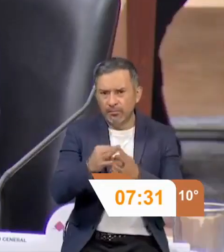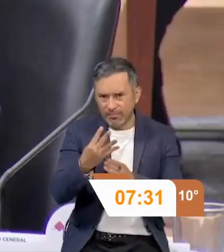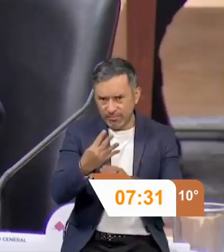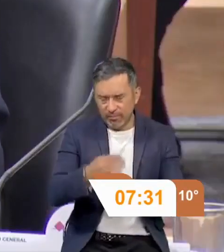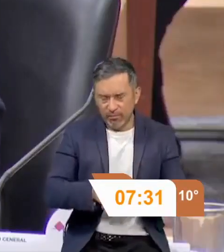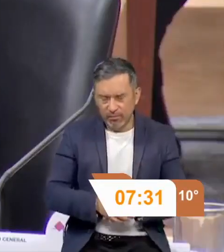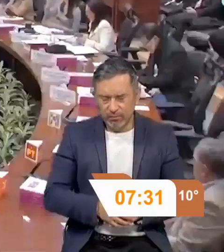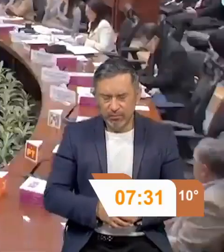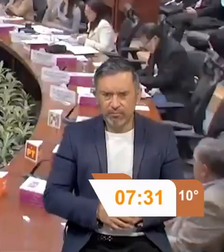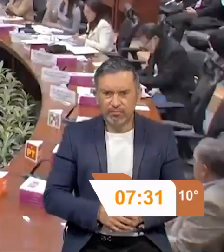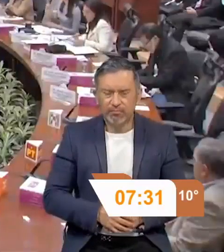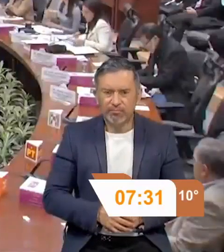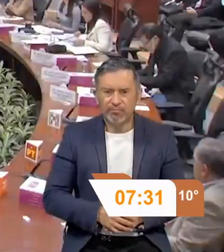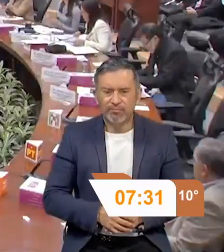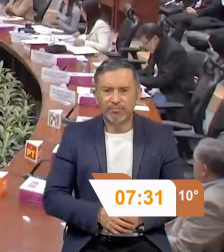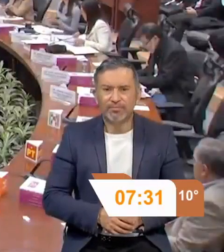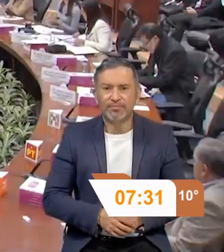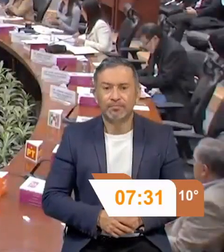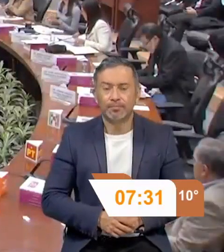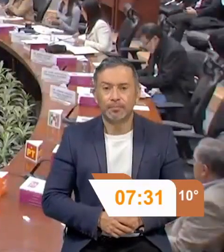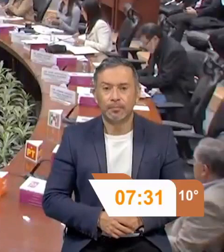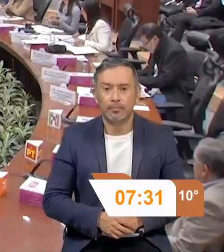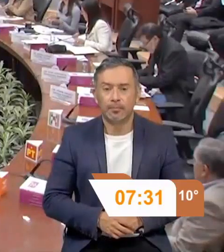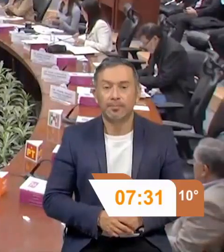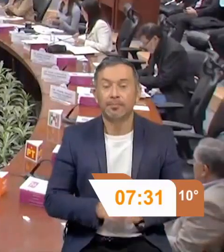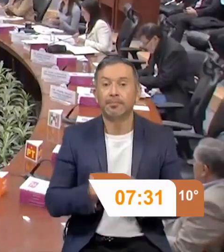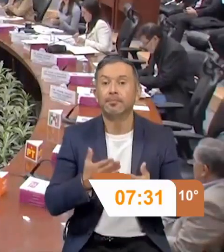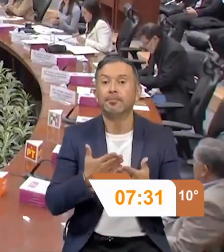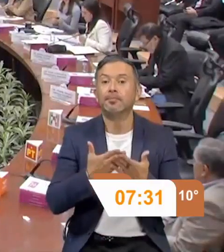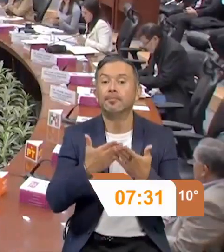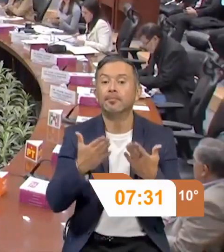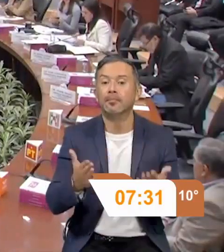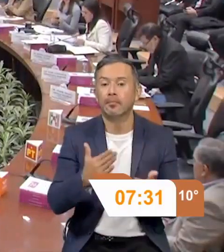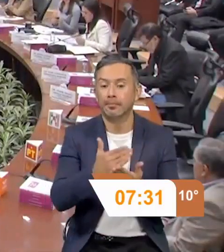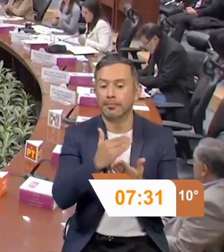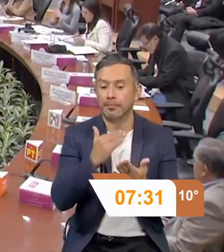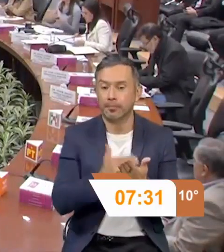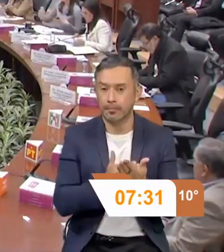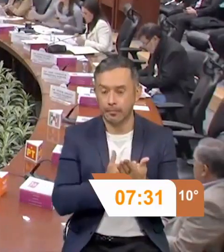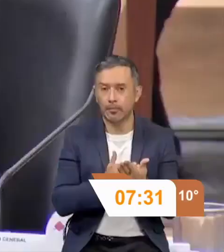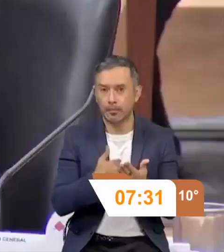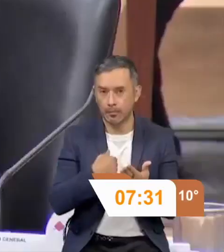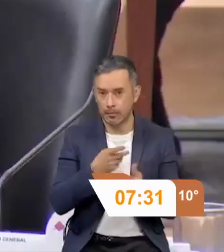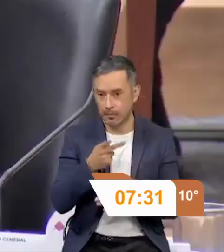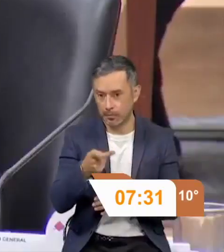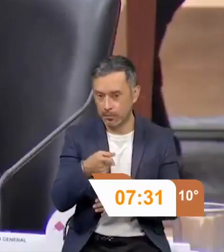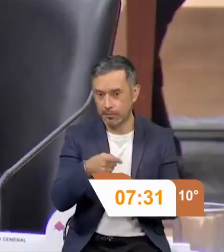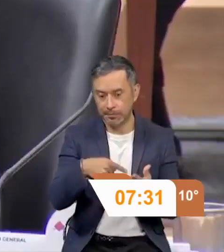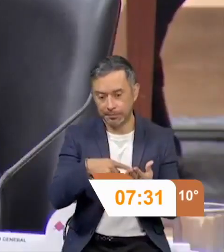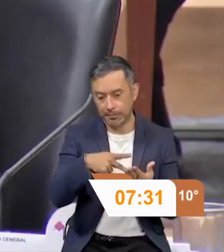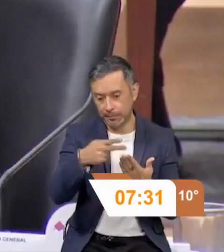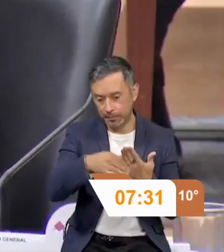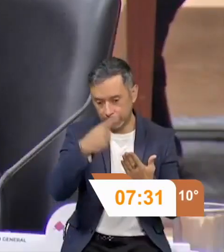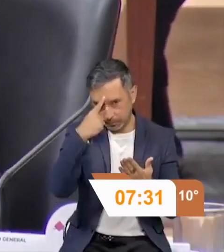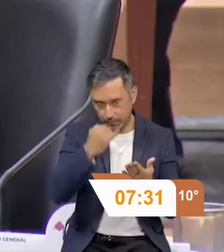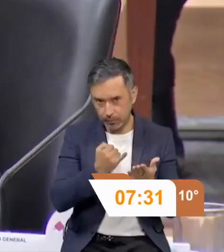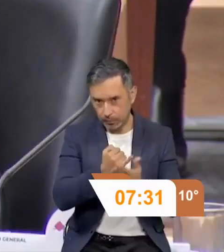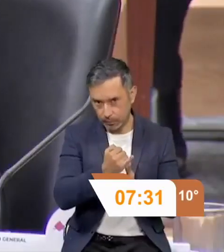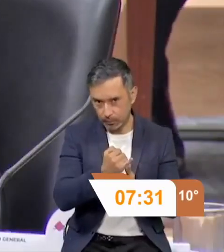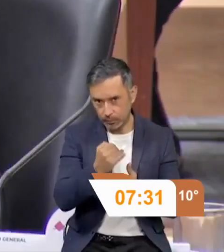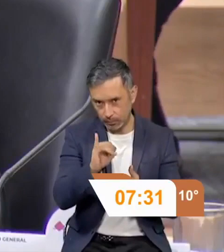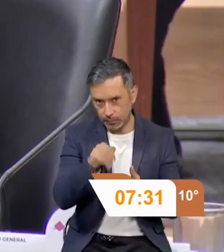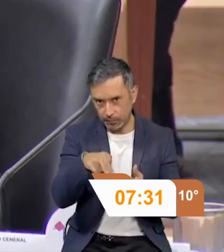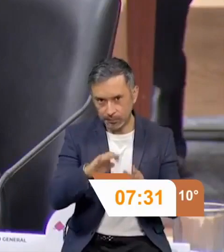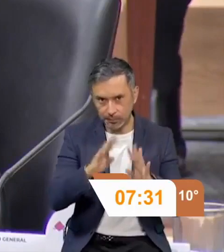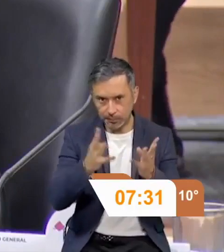mexicanas mayores de 13 años tienen la oportunidad de formular preguntas a las candidaturas presidenciales en un un ejercicio democrático